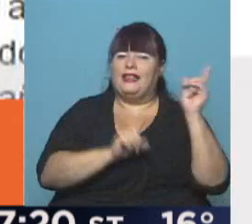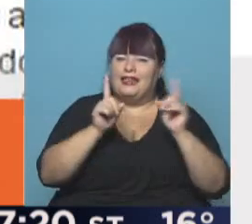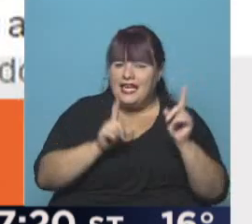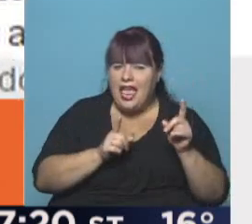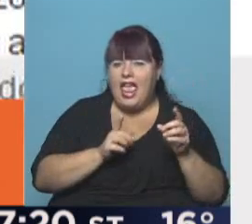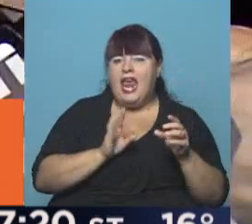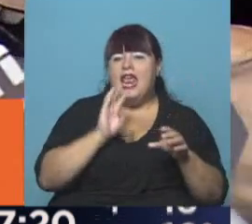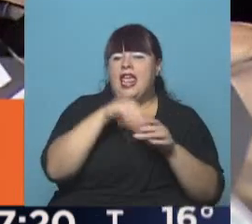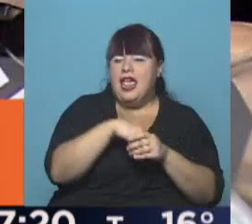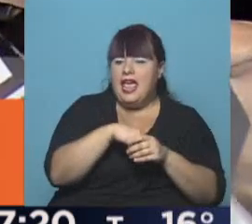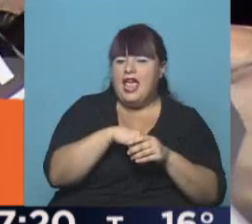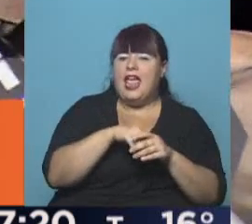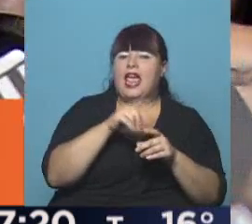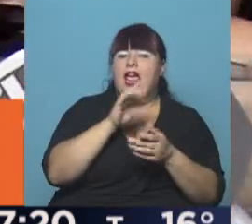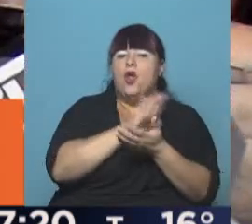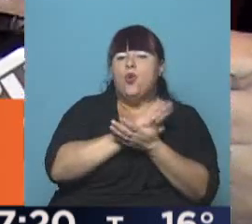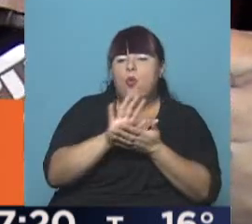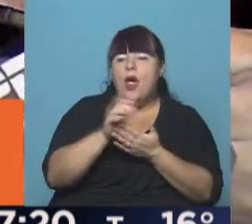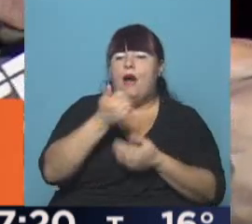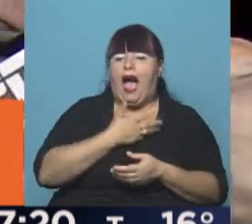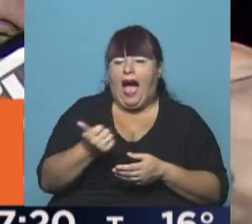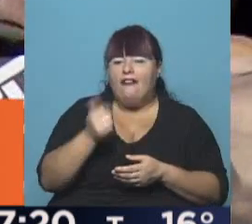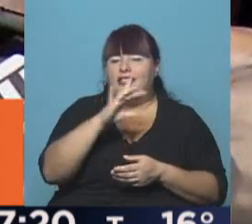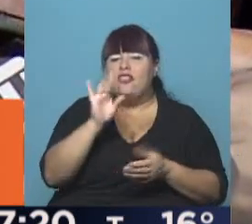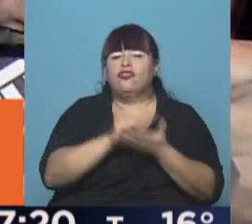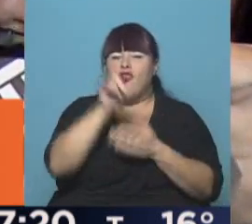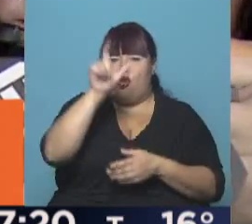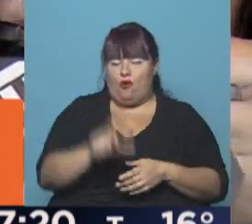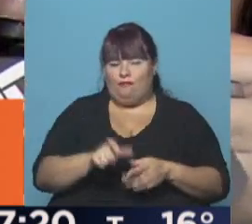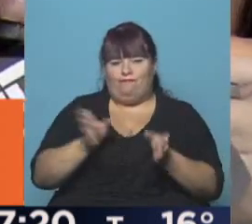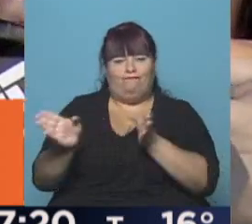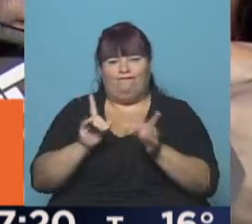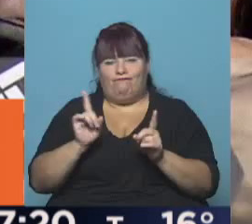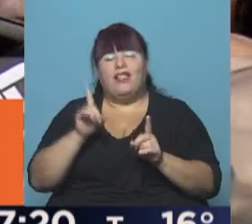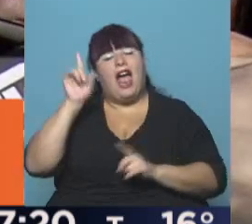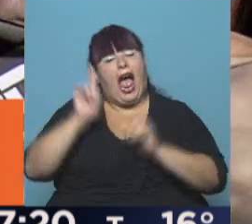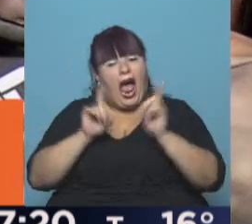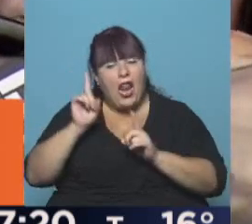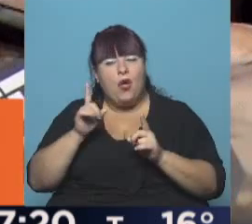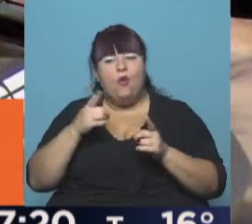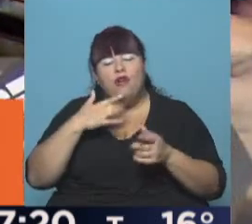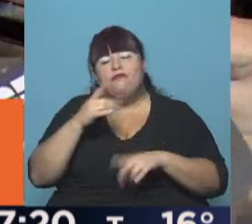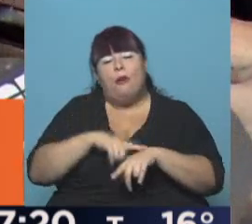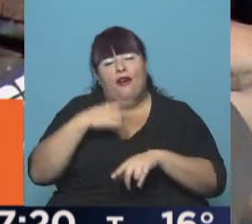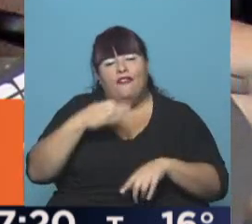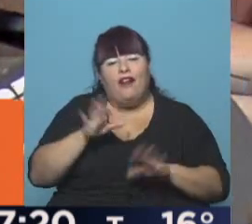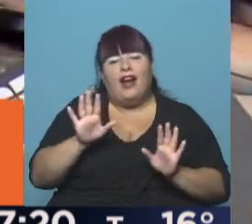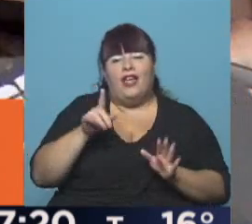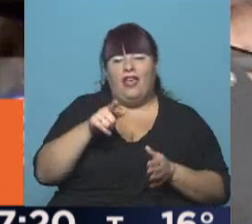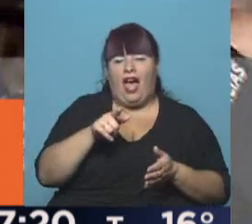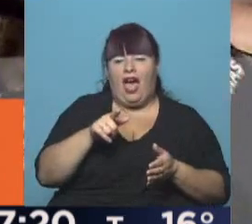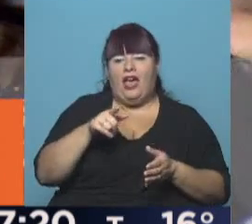Tinelli en la nueva AFA en cuanto a su papel y evidentemente algunos atisbos de realidad de esto